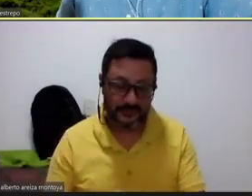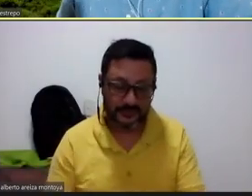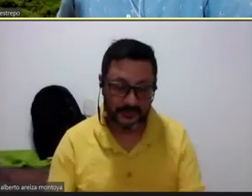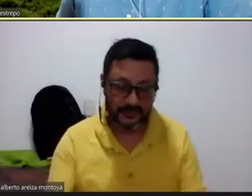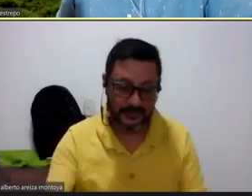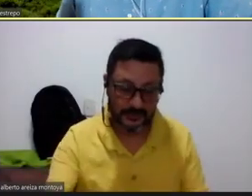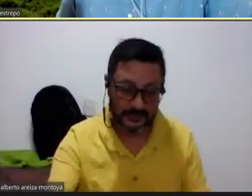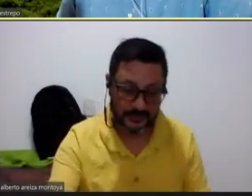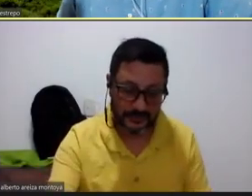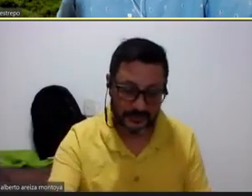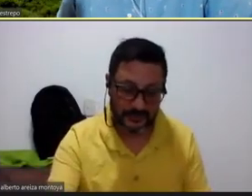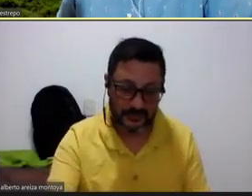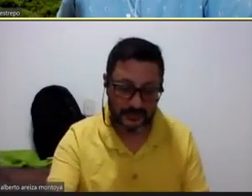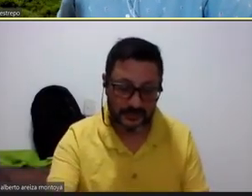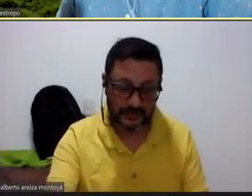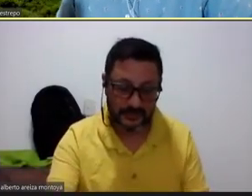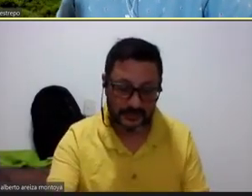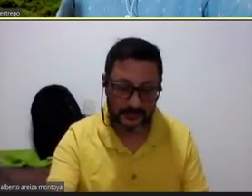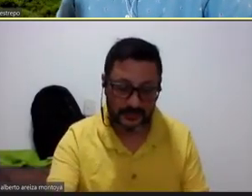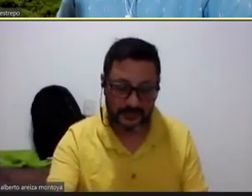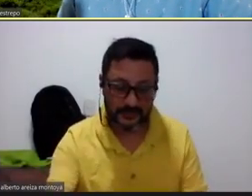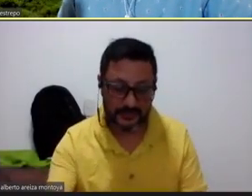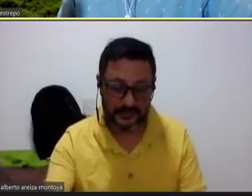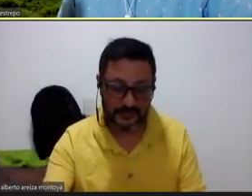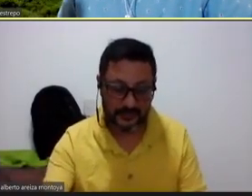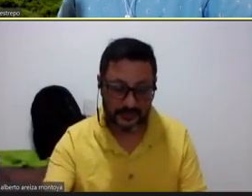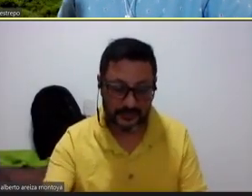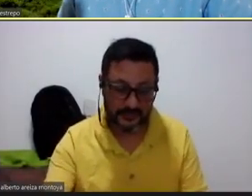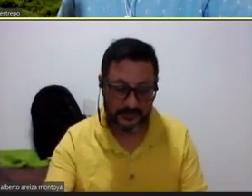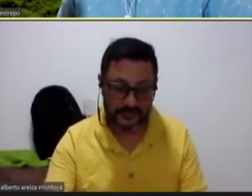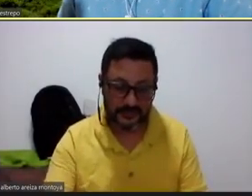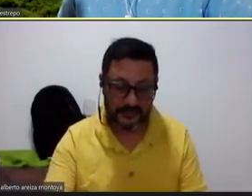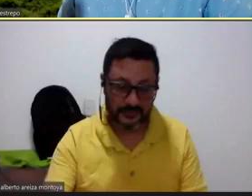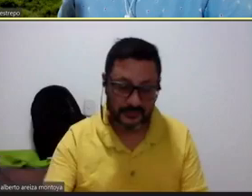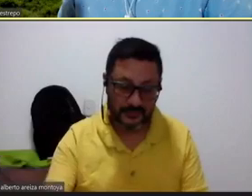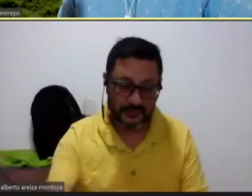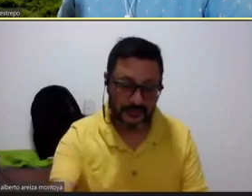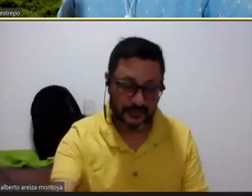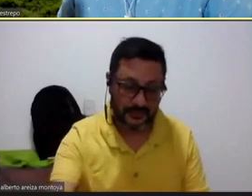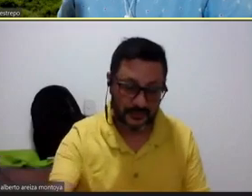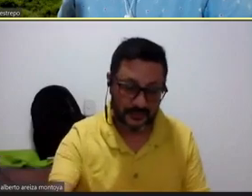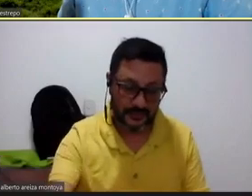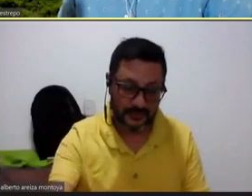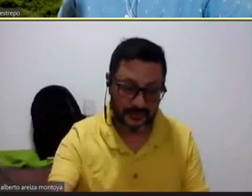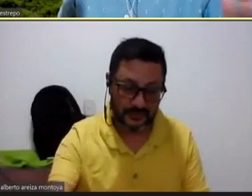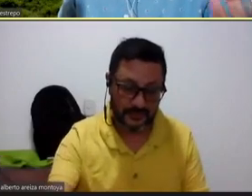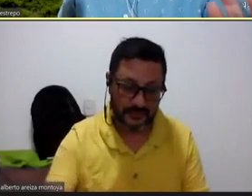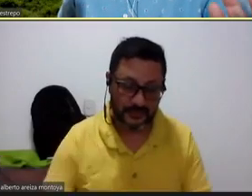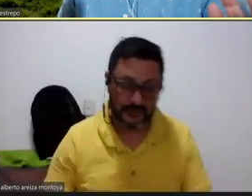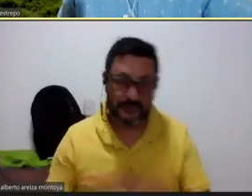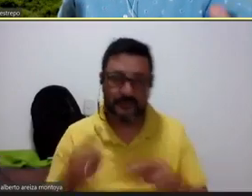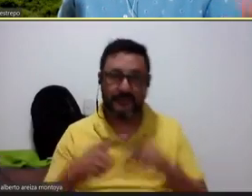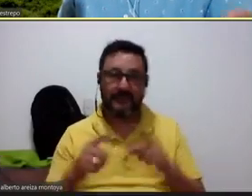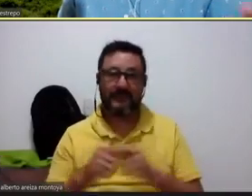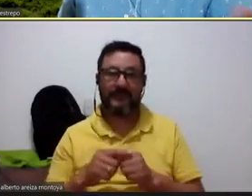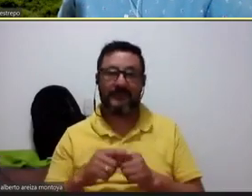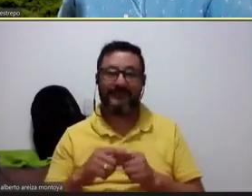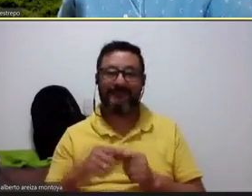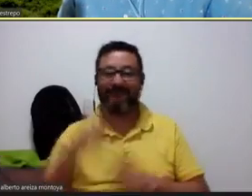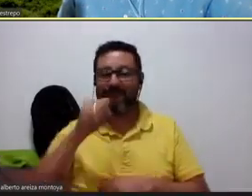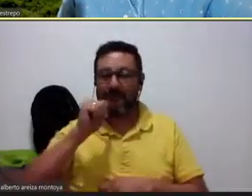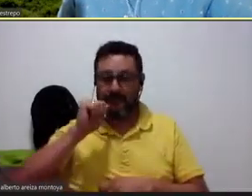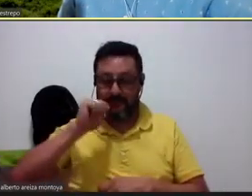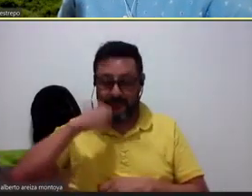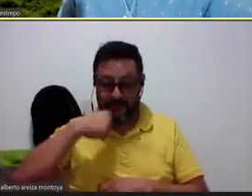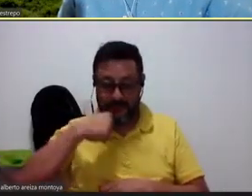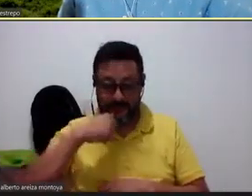disciplina. Yo no veo que sea sacrificio, aunque lo hemos mencionado también varias veces. Dicen que el deporte es